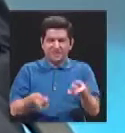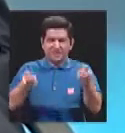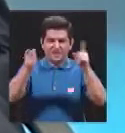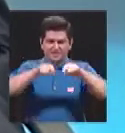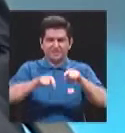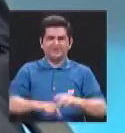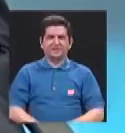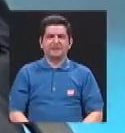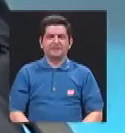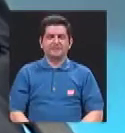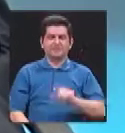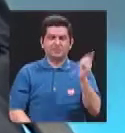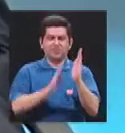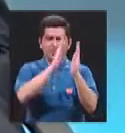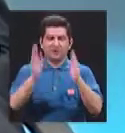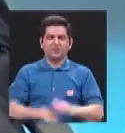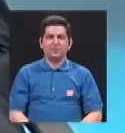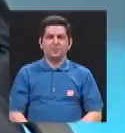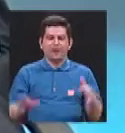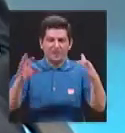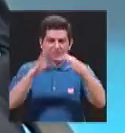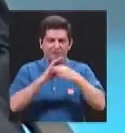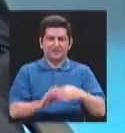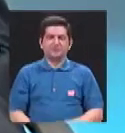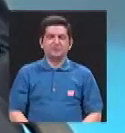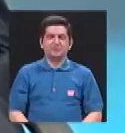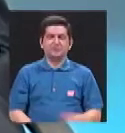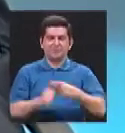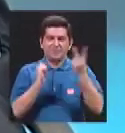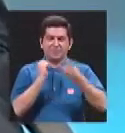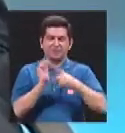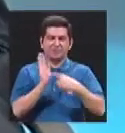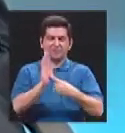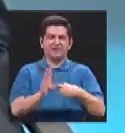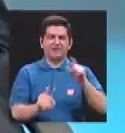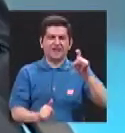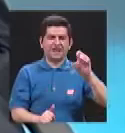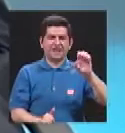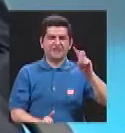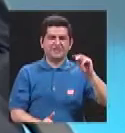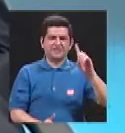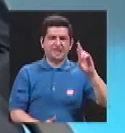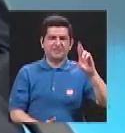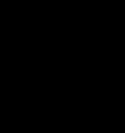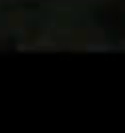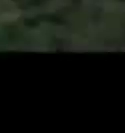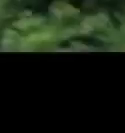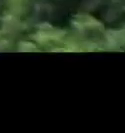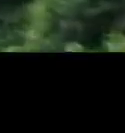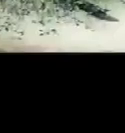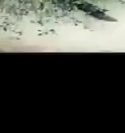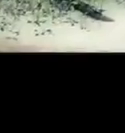recordar en lunes de Cinemateca lo relacionado con el estreno del Exendra.